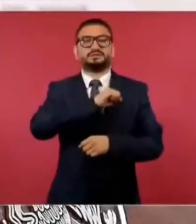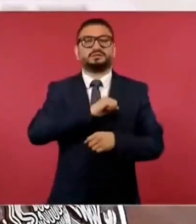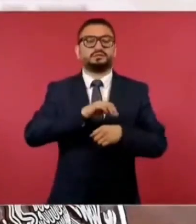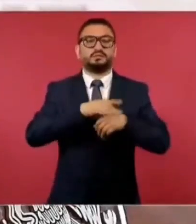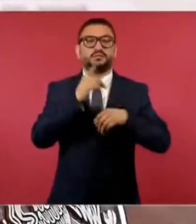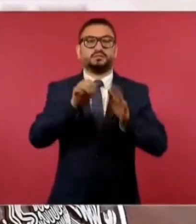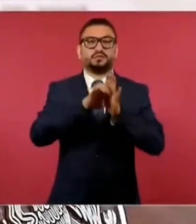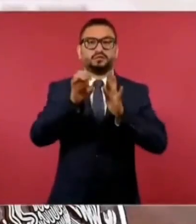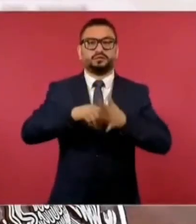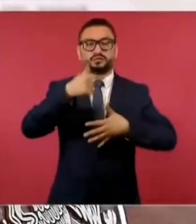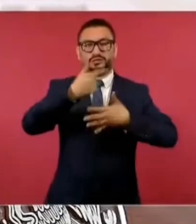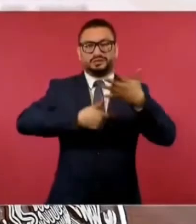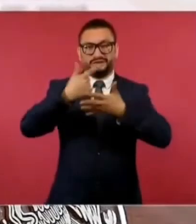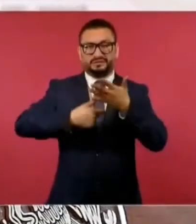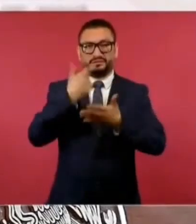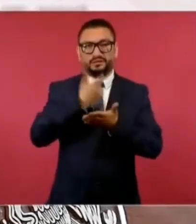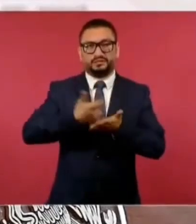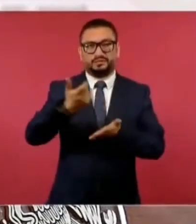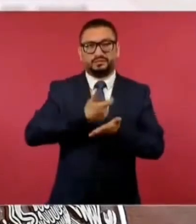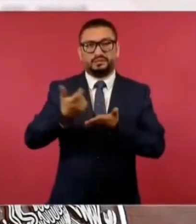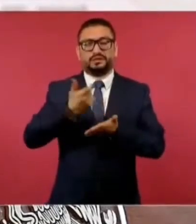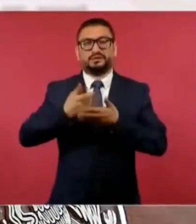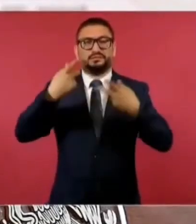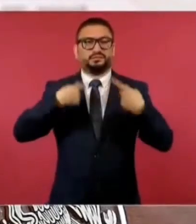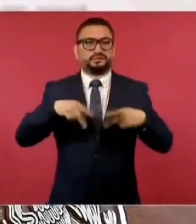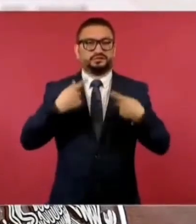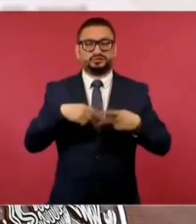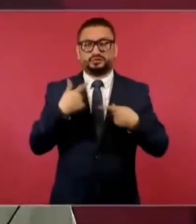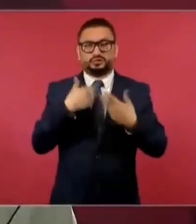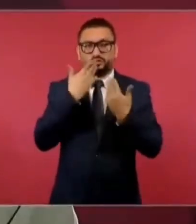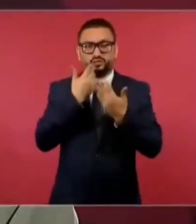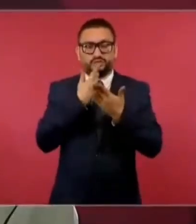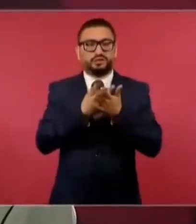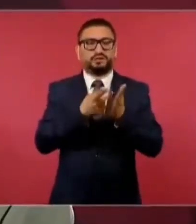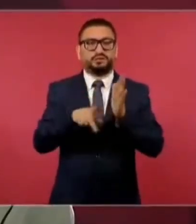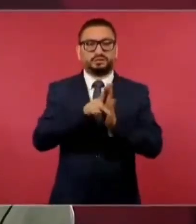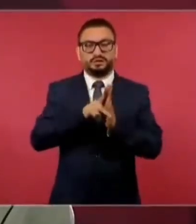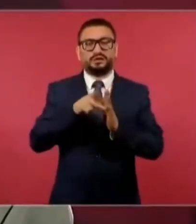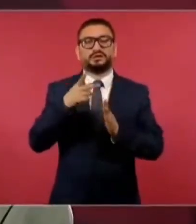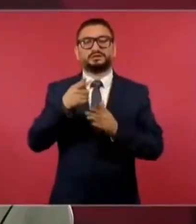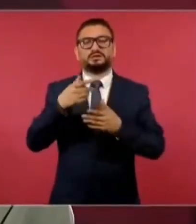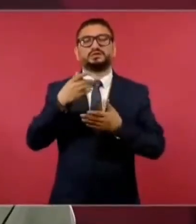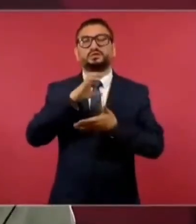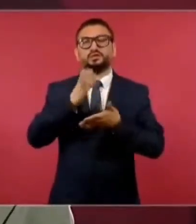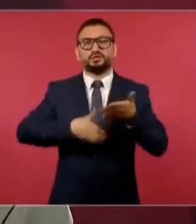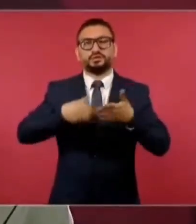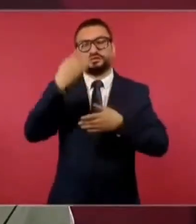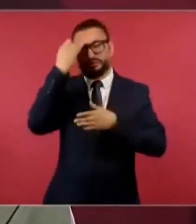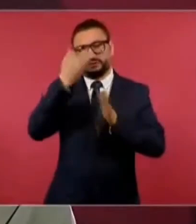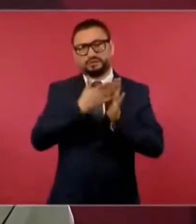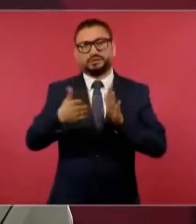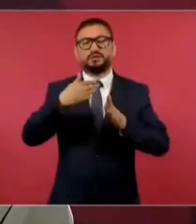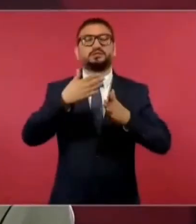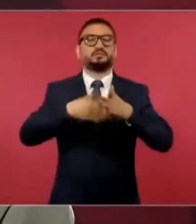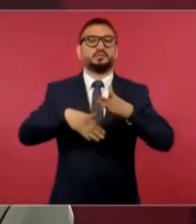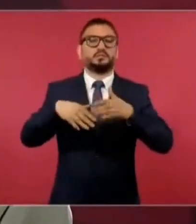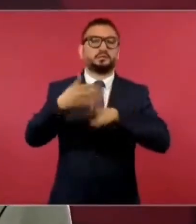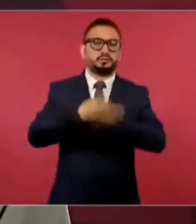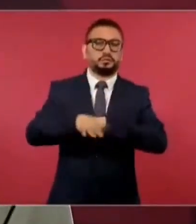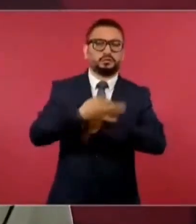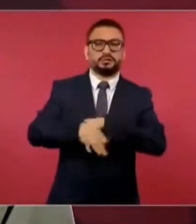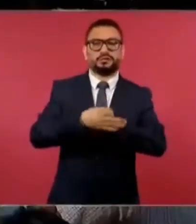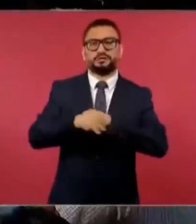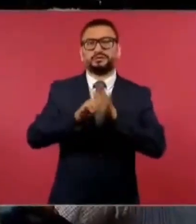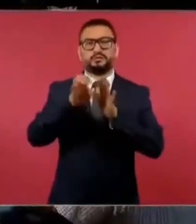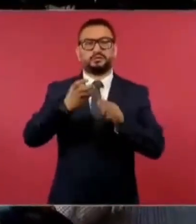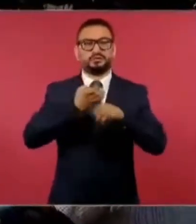una nómina de personas que no estaban basificadas, que tenían contratos eventuales, precarios, etcétera, como la del